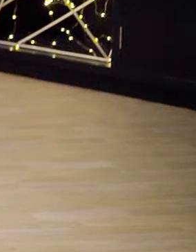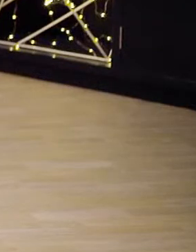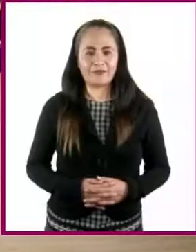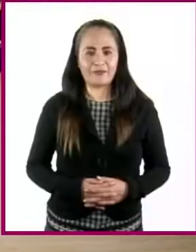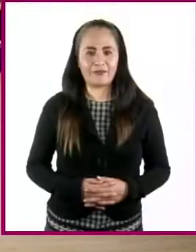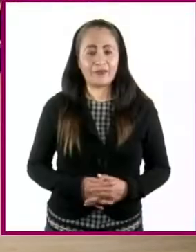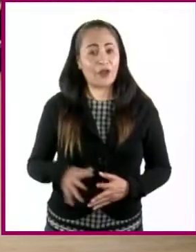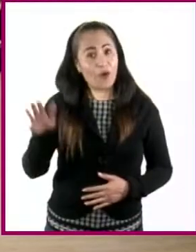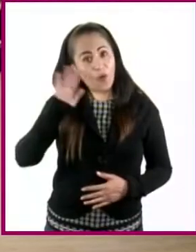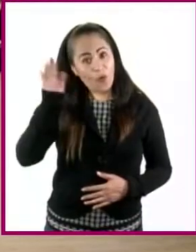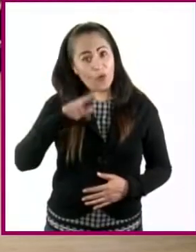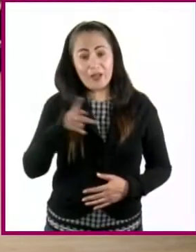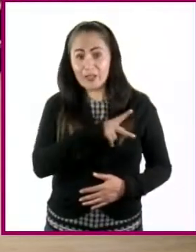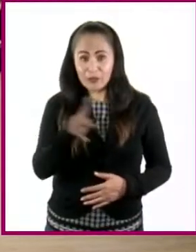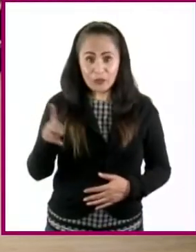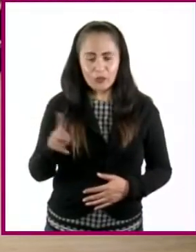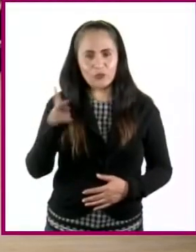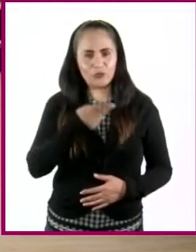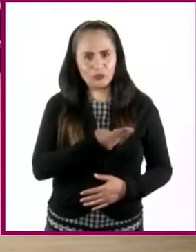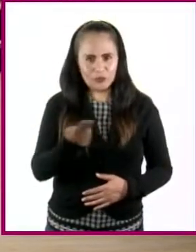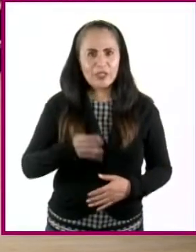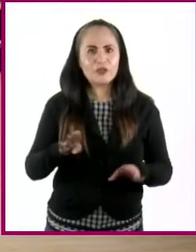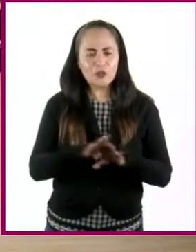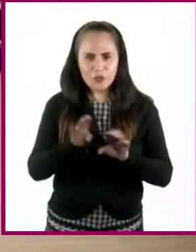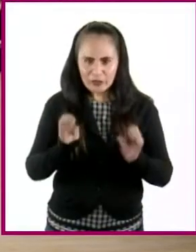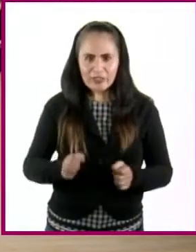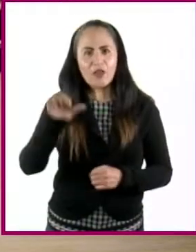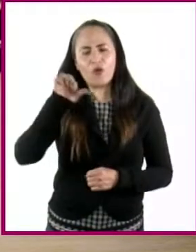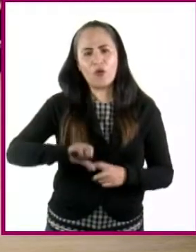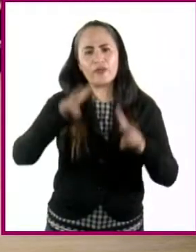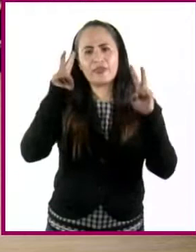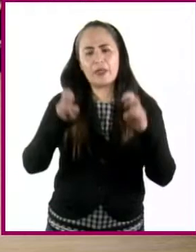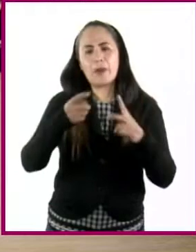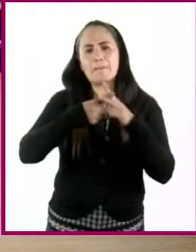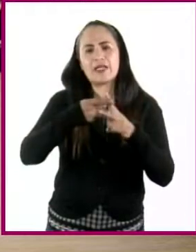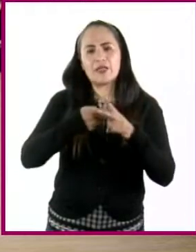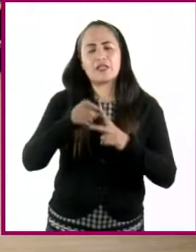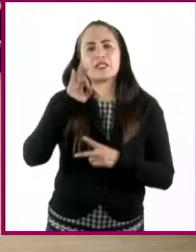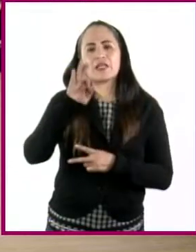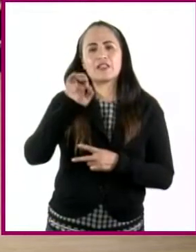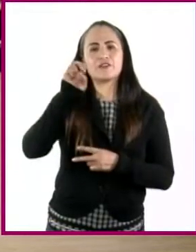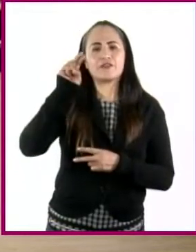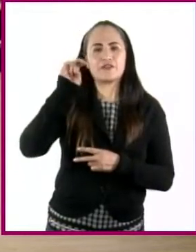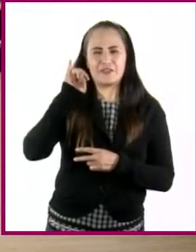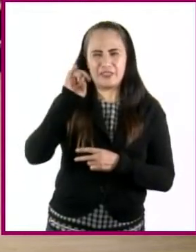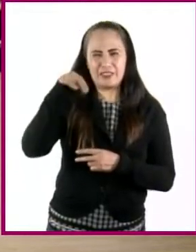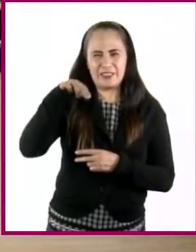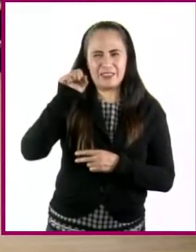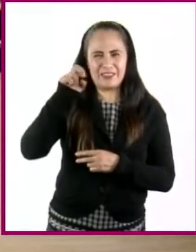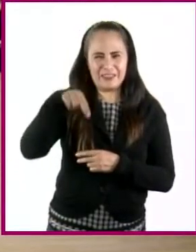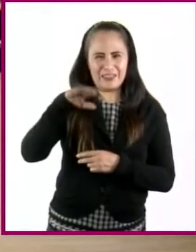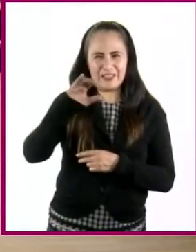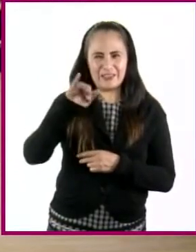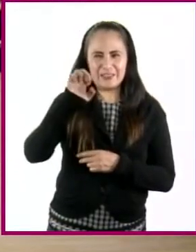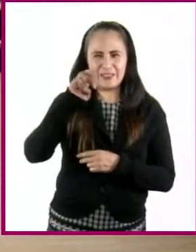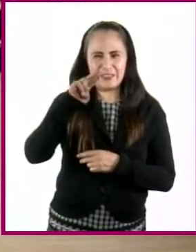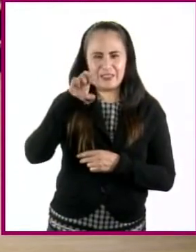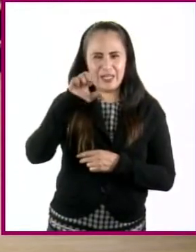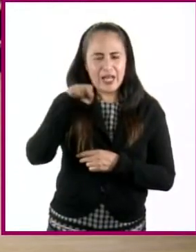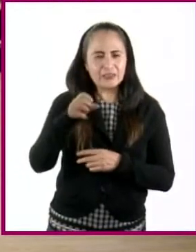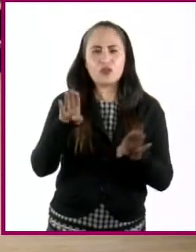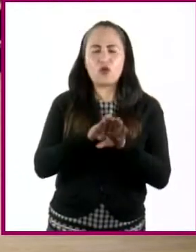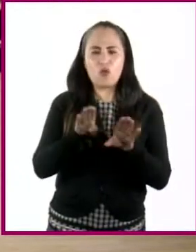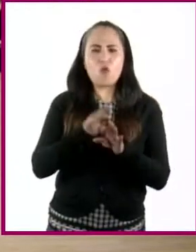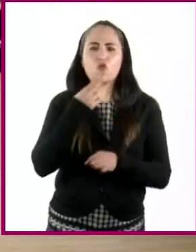Hola a todos y todas, ¿cómo están? Hoy vamos a hablar de matemáticas financieras, las matemáticas detrás de instrumentos financieros que usamos